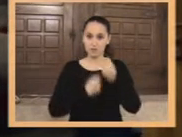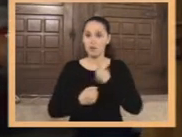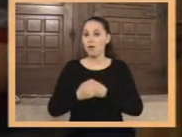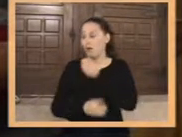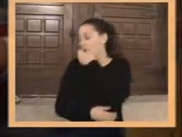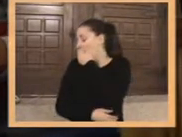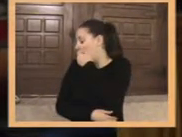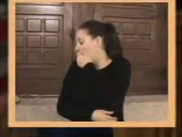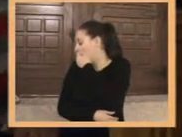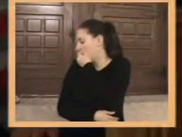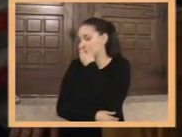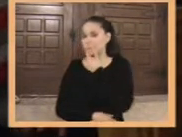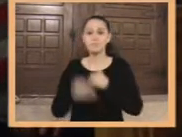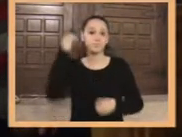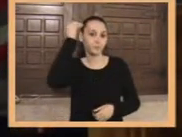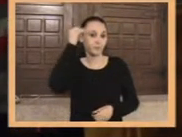estamos diciendo nada que